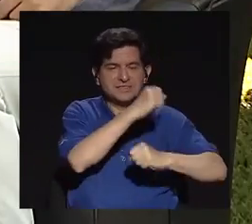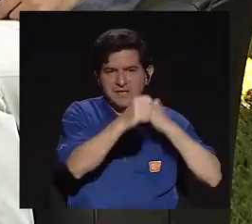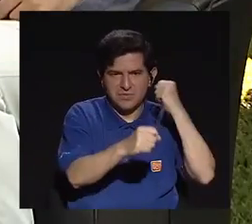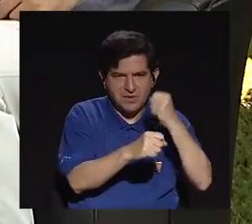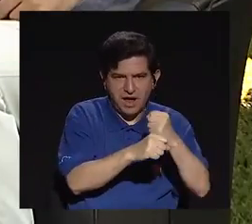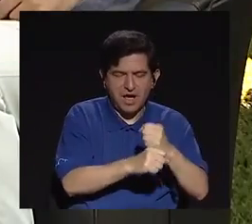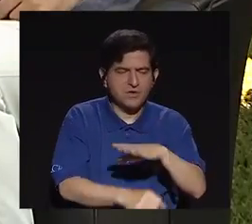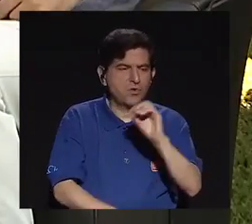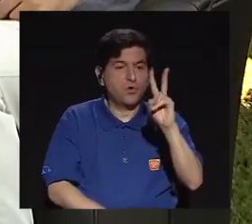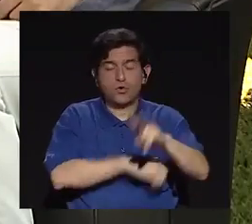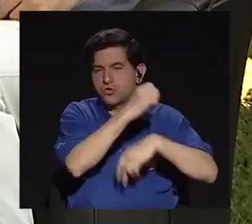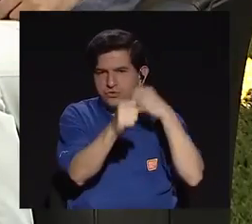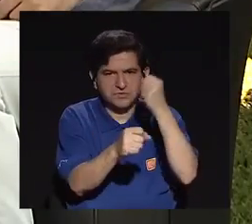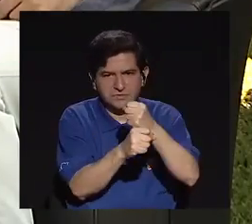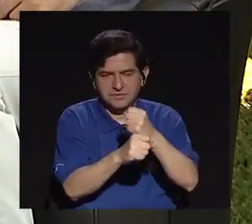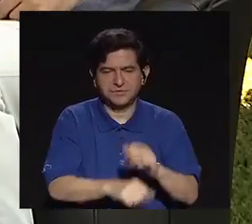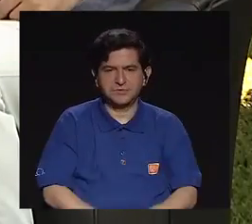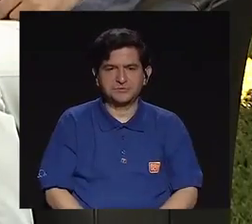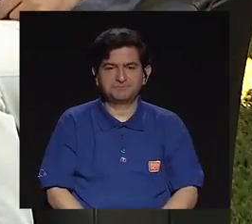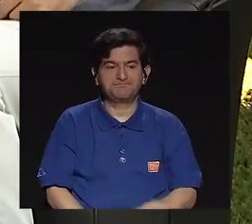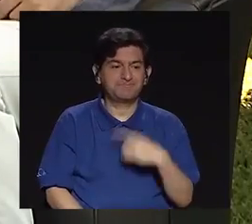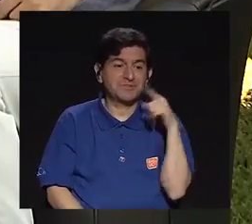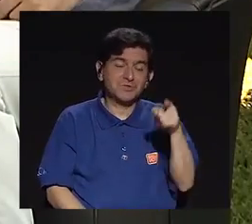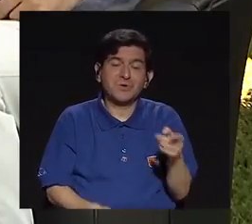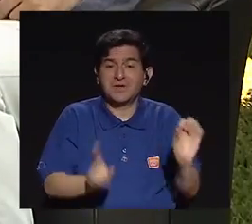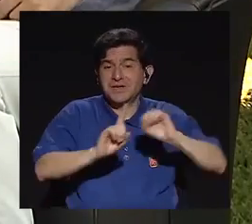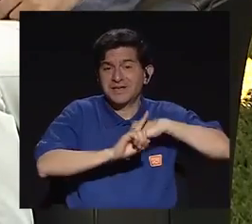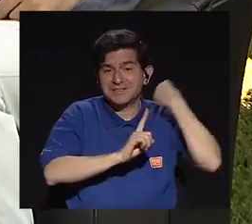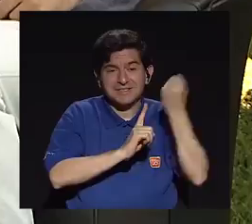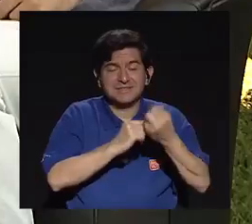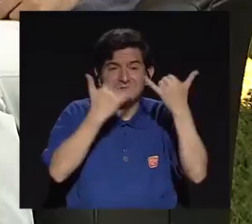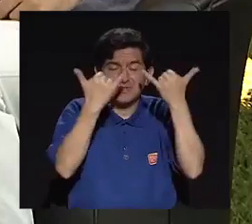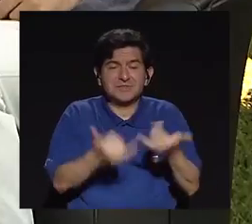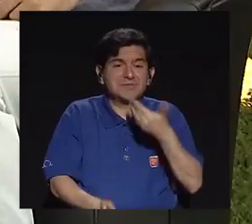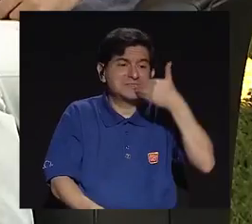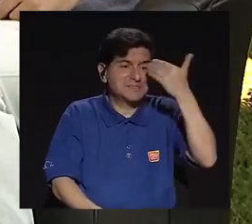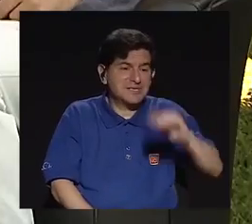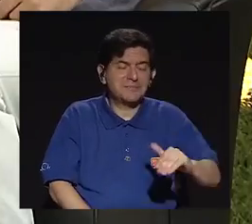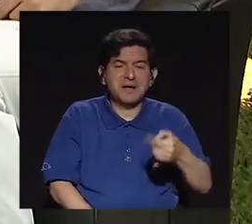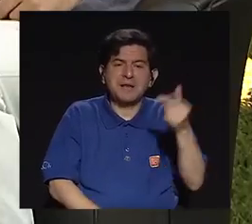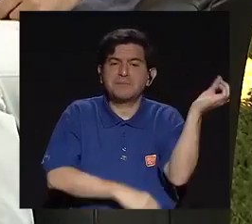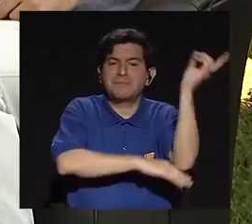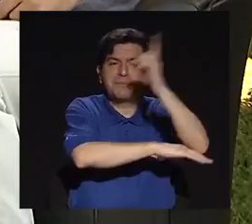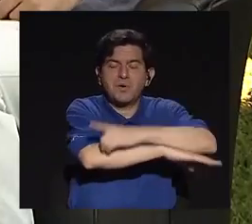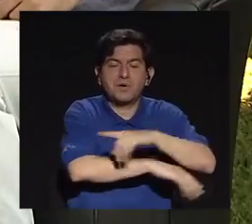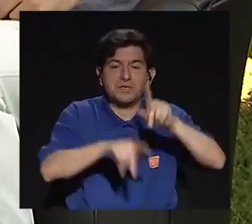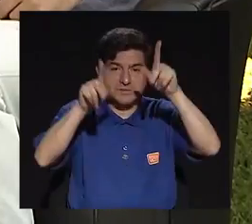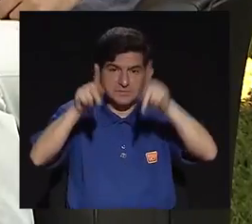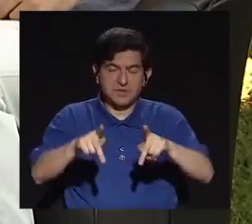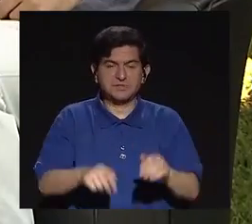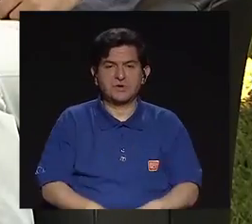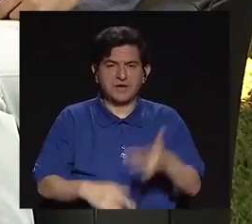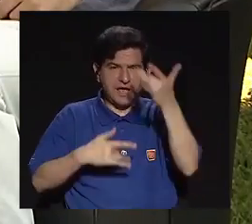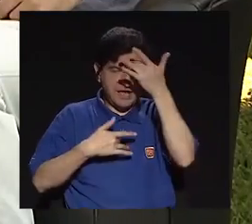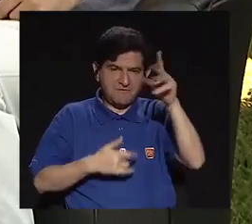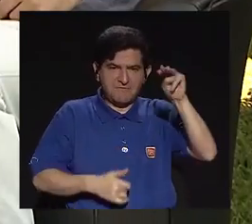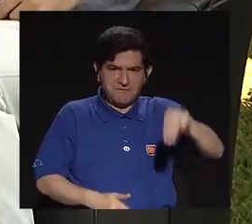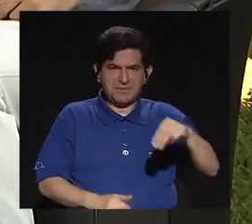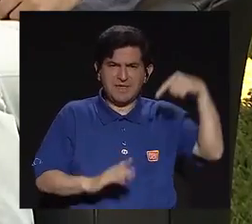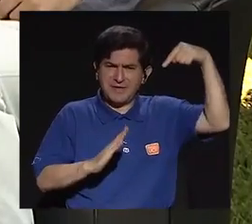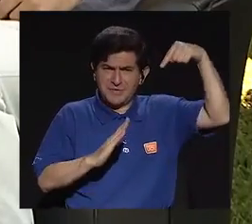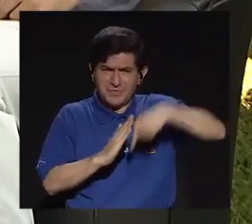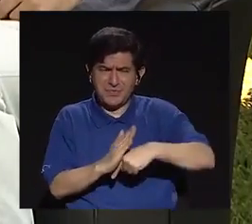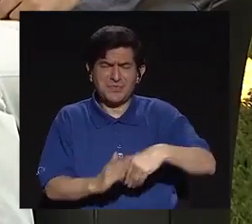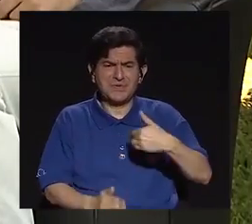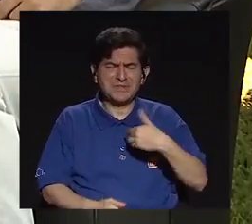¿Verdad? Entonces, solo en ese evento pues pasa mal unos pocos días. Hay personas con enfermedad de Meniere más severa que tienen crisis muy seguidas,